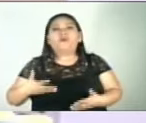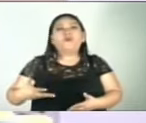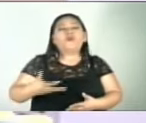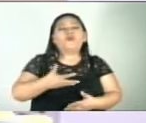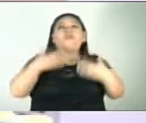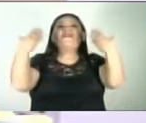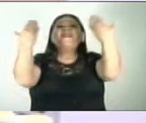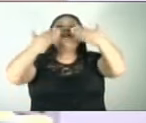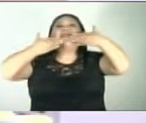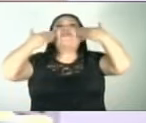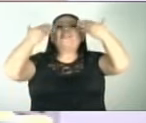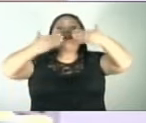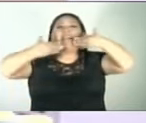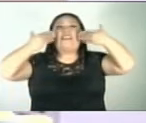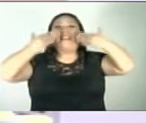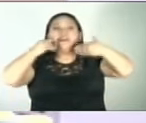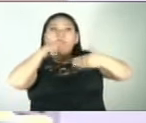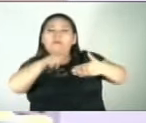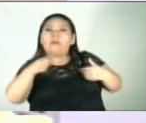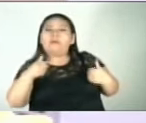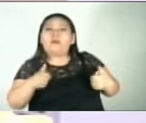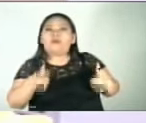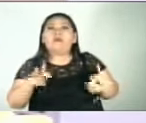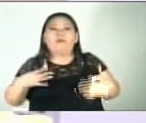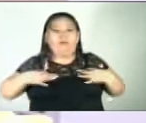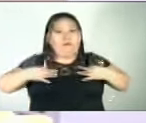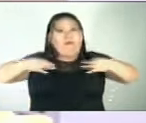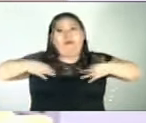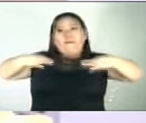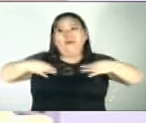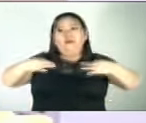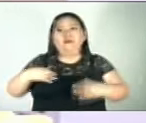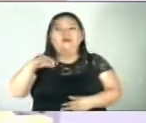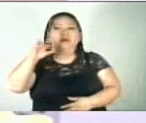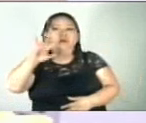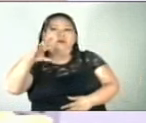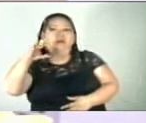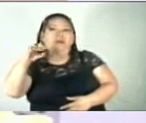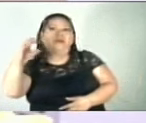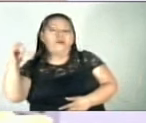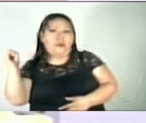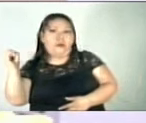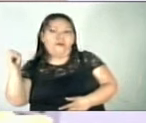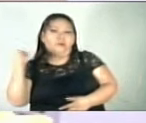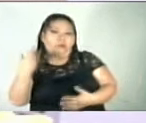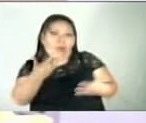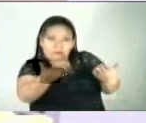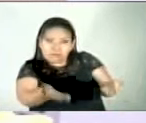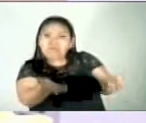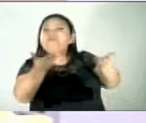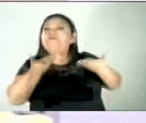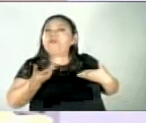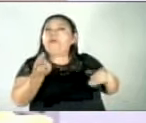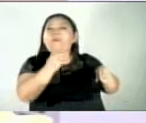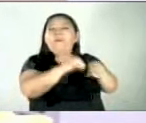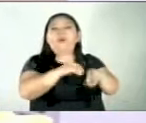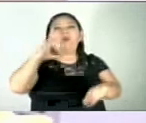felices por este importante donativo. Son más de 500 camisas que nos ha donado Cactusa